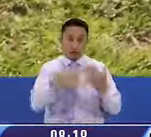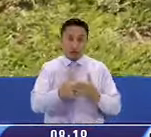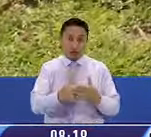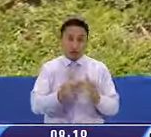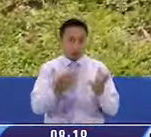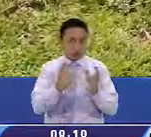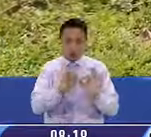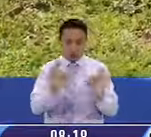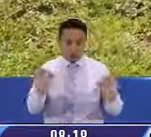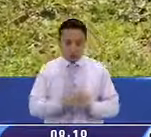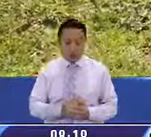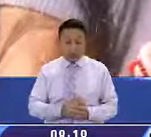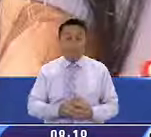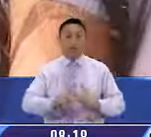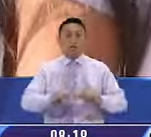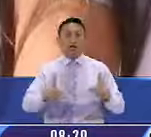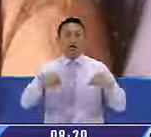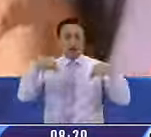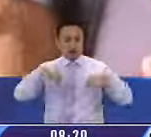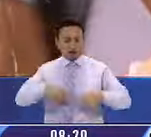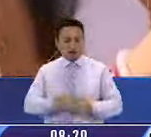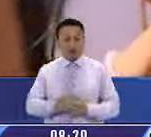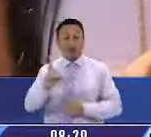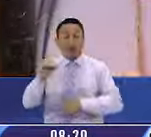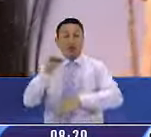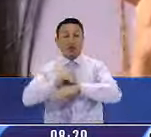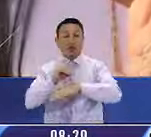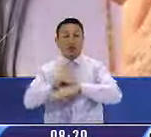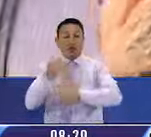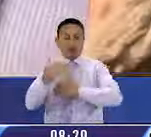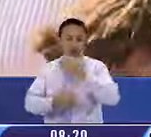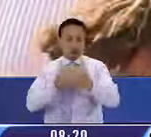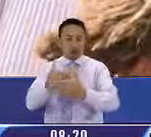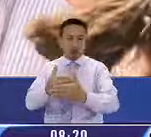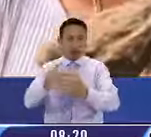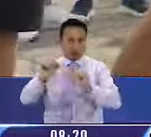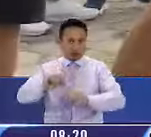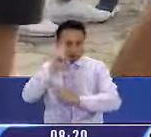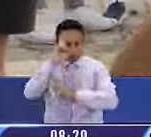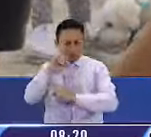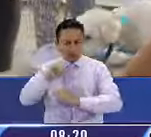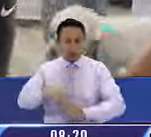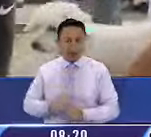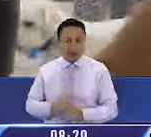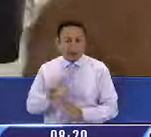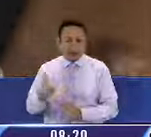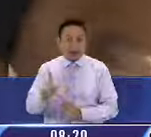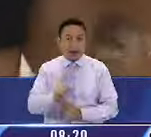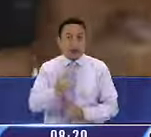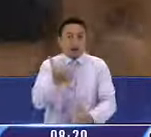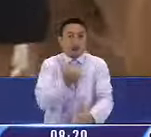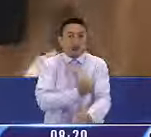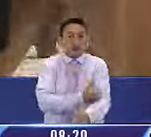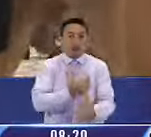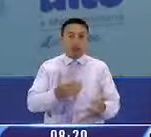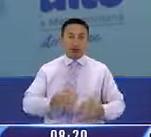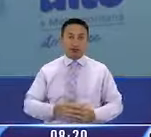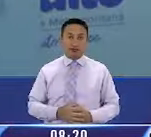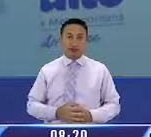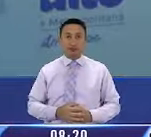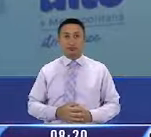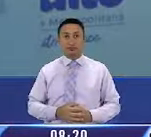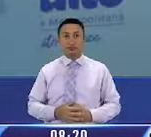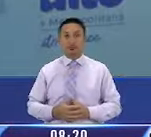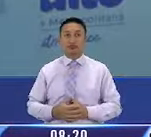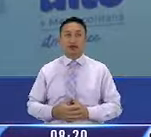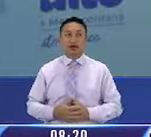equipos para las atenciones, garantiza que han cumplido el debido proceso en cada uno de los perros eutanasiados. Nosotros